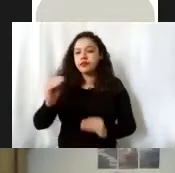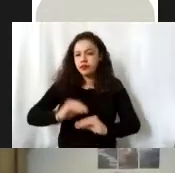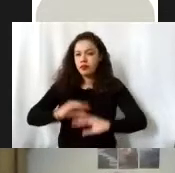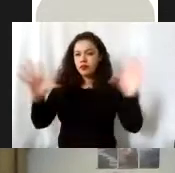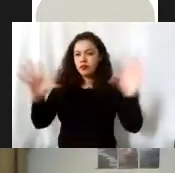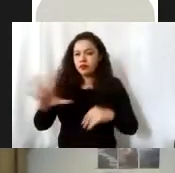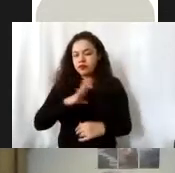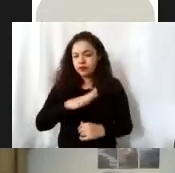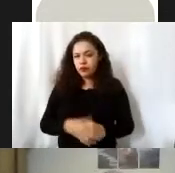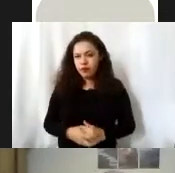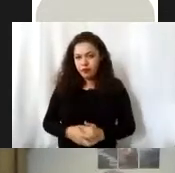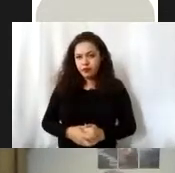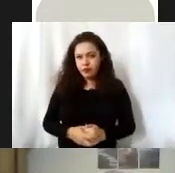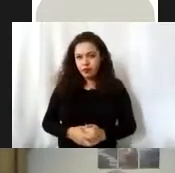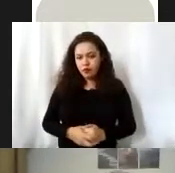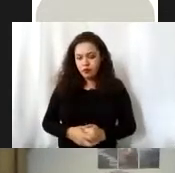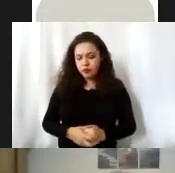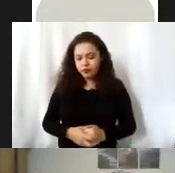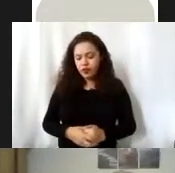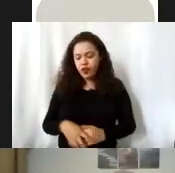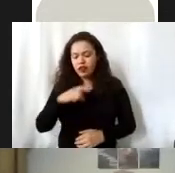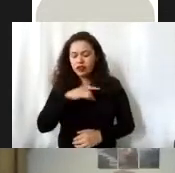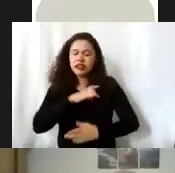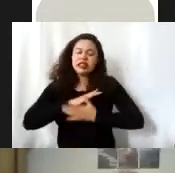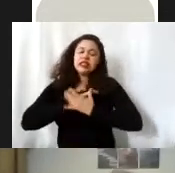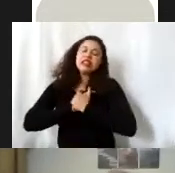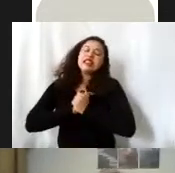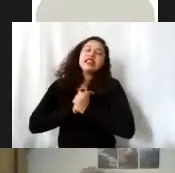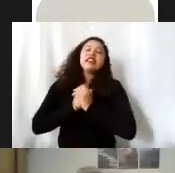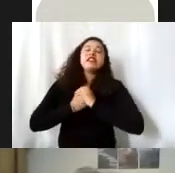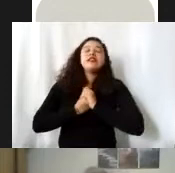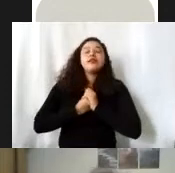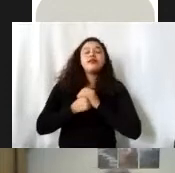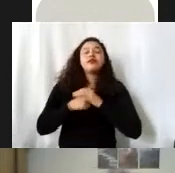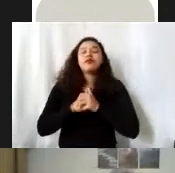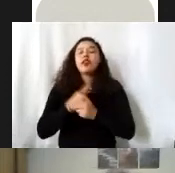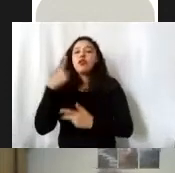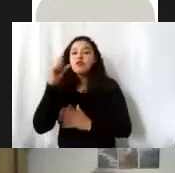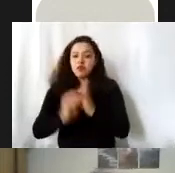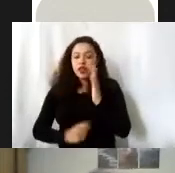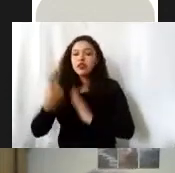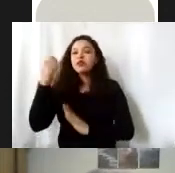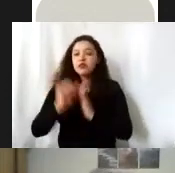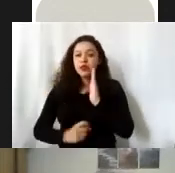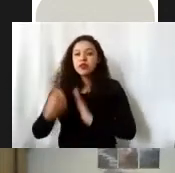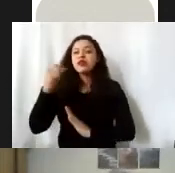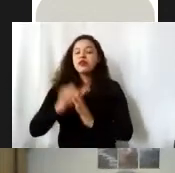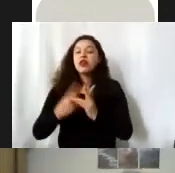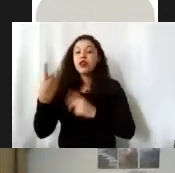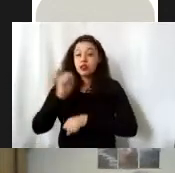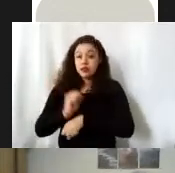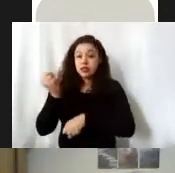una pues angustia de cómo mensualmente, semanalmente estar consiguiendo